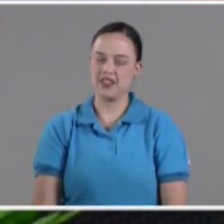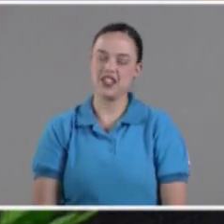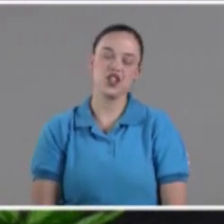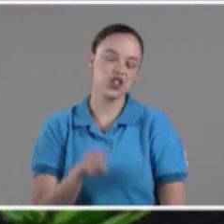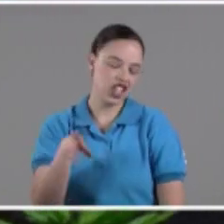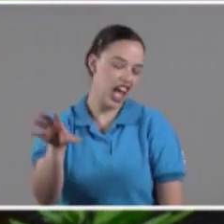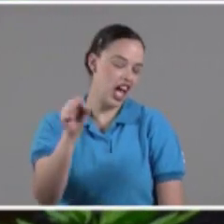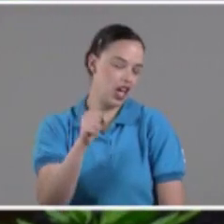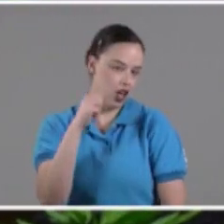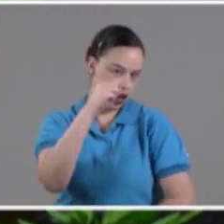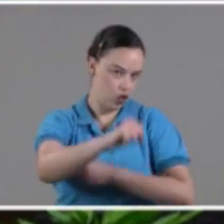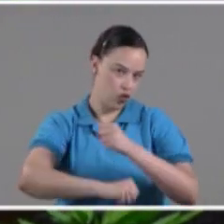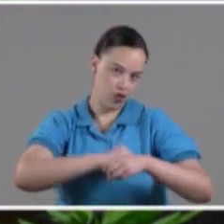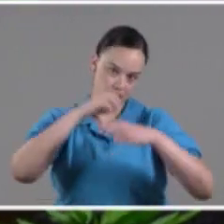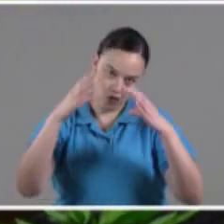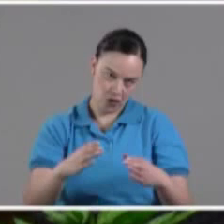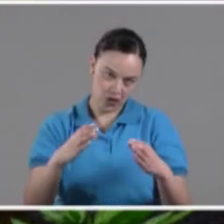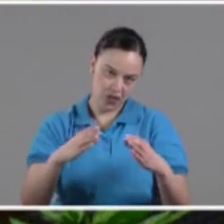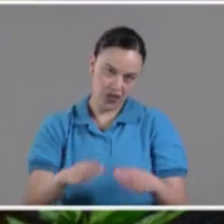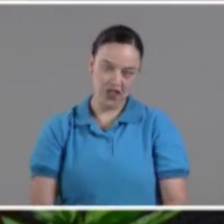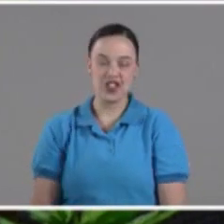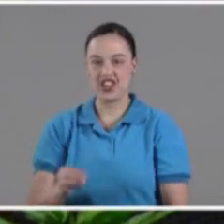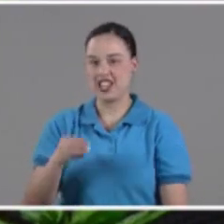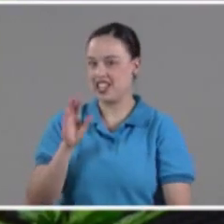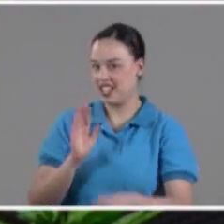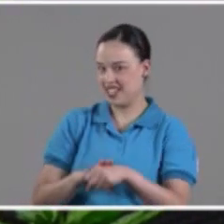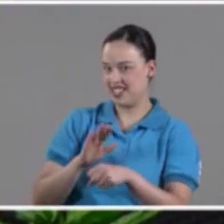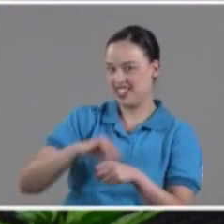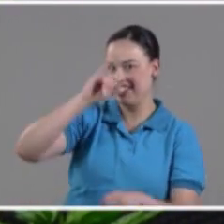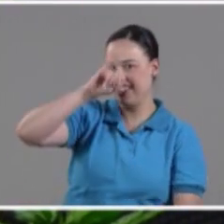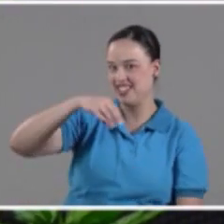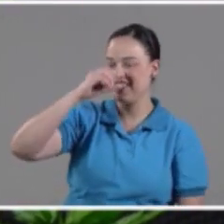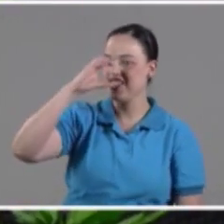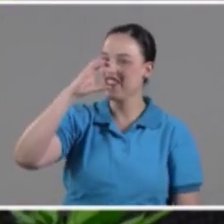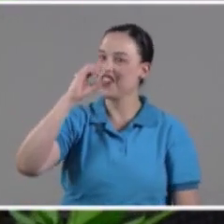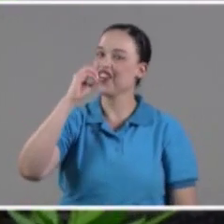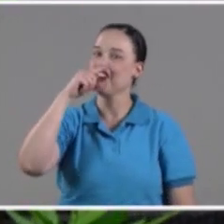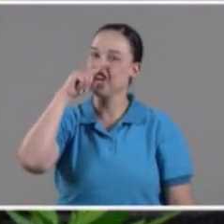usted Agarra un fruto que se llama jocote